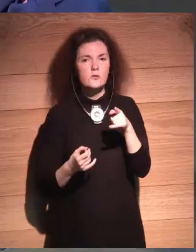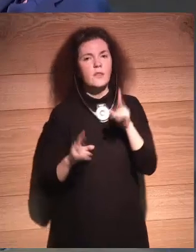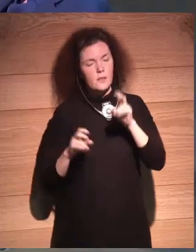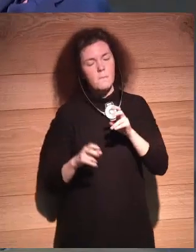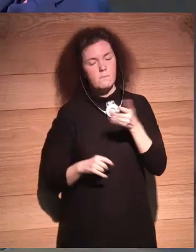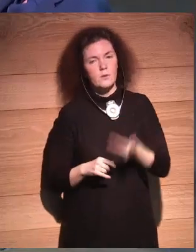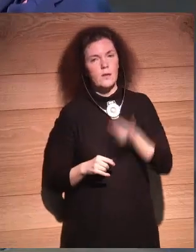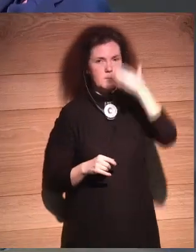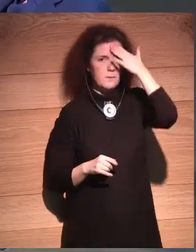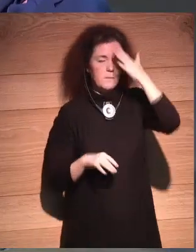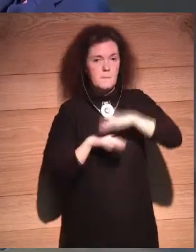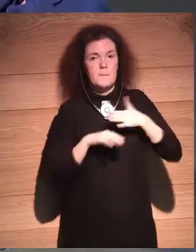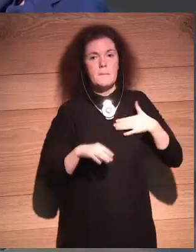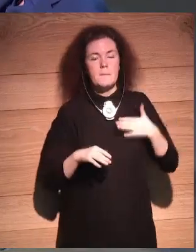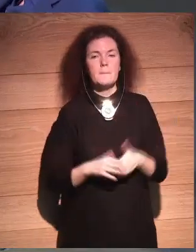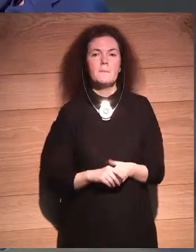la cuestión principal.